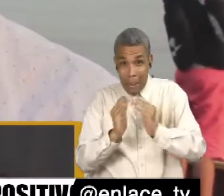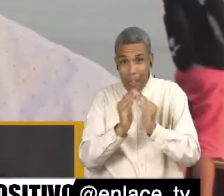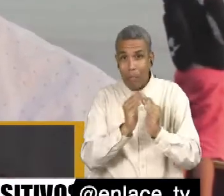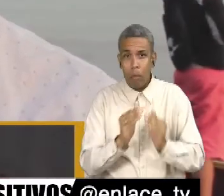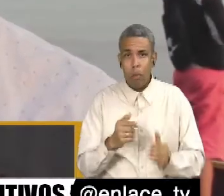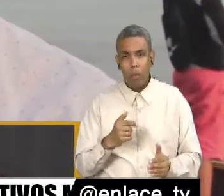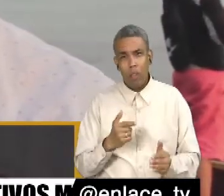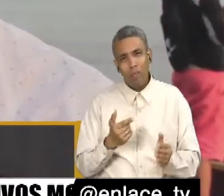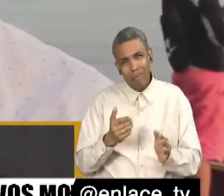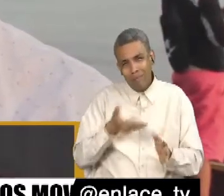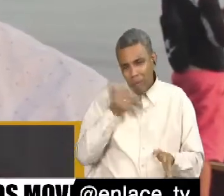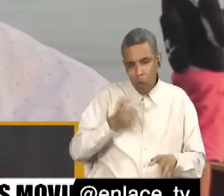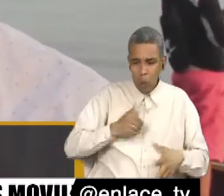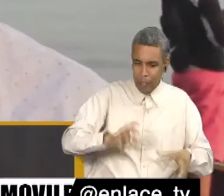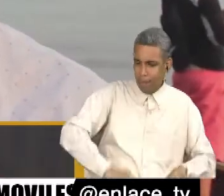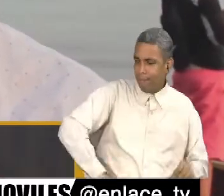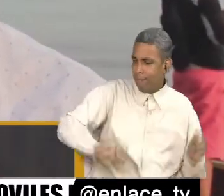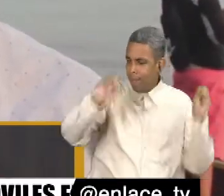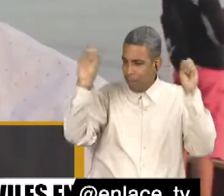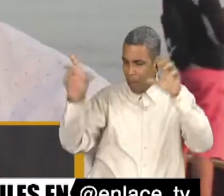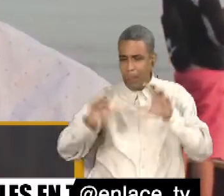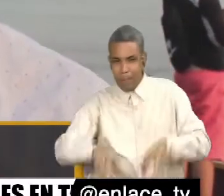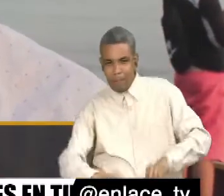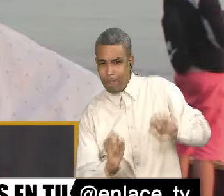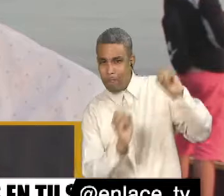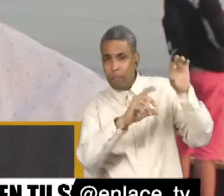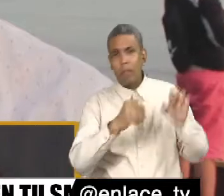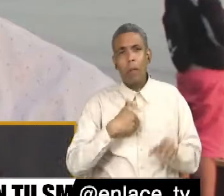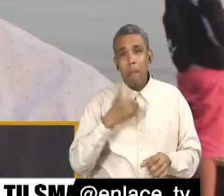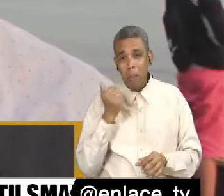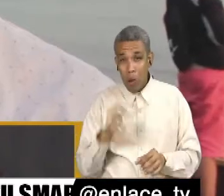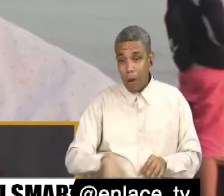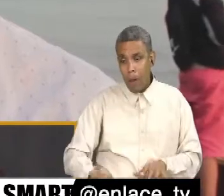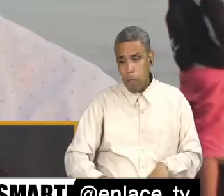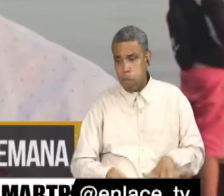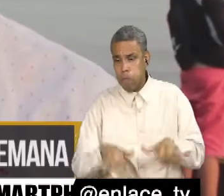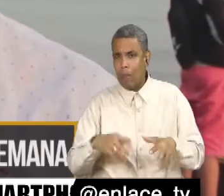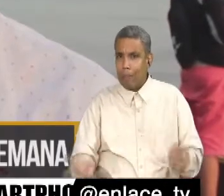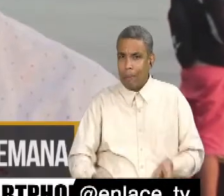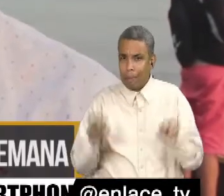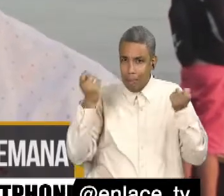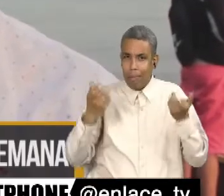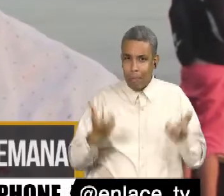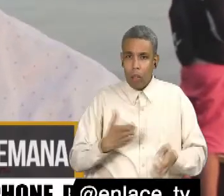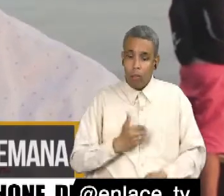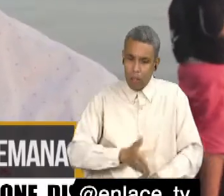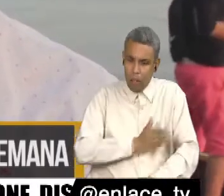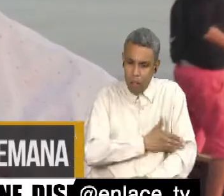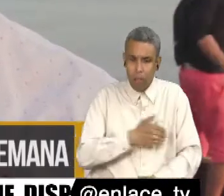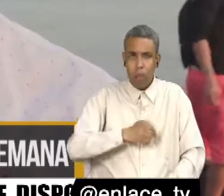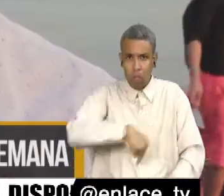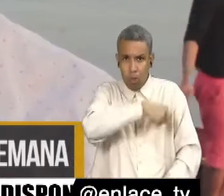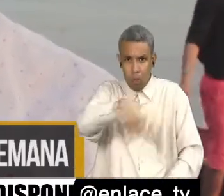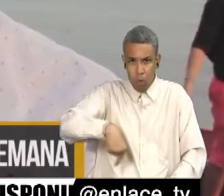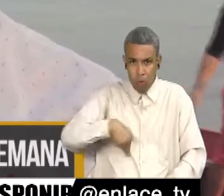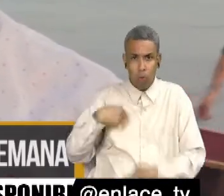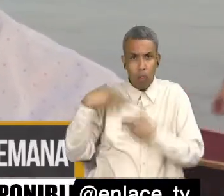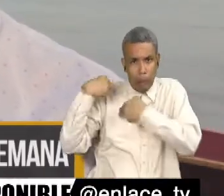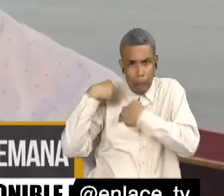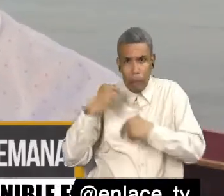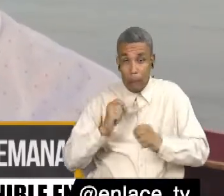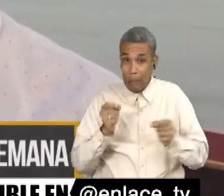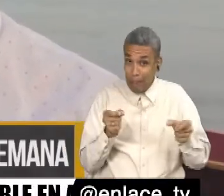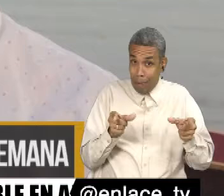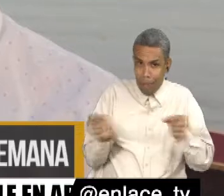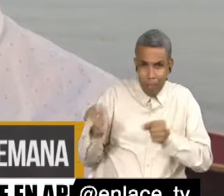desalojen, y con esto nosotros podamos también mitigar de alguna manera este riesgo, y estamos preparados ya como Consejo Municipal de Gestión de Riesgo y Desastre para